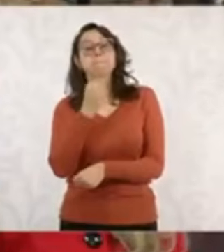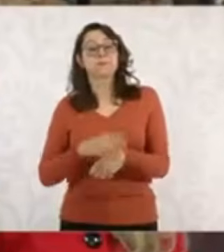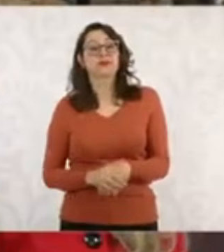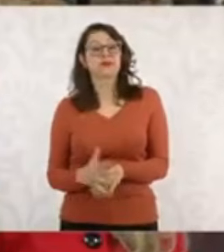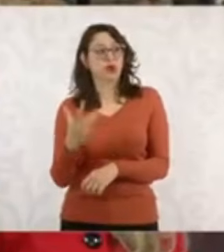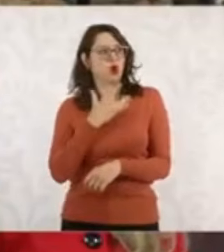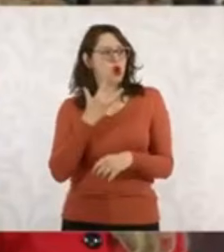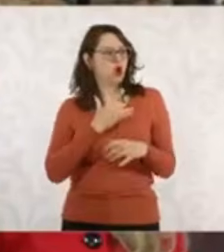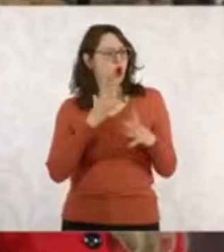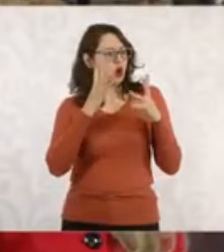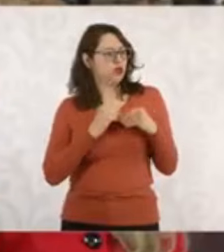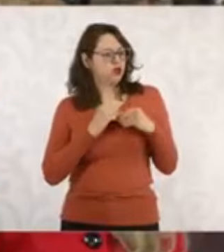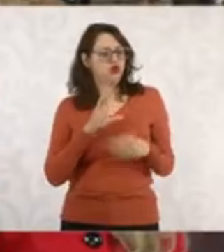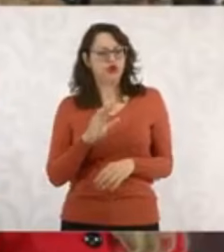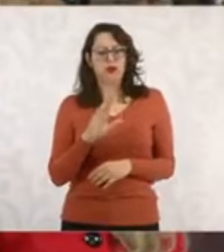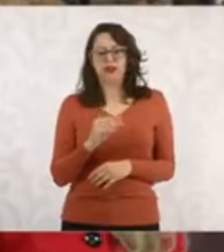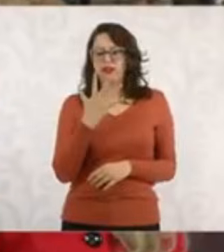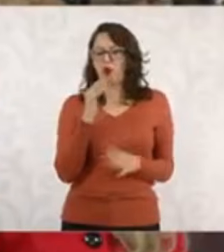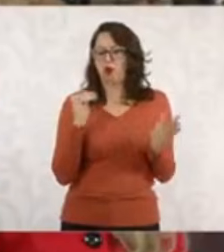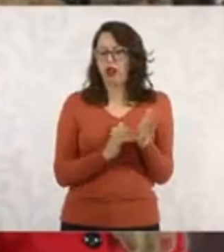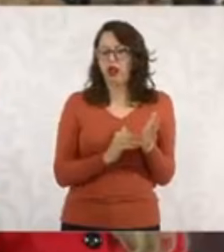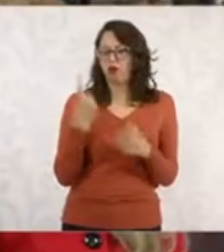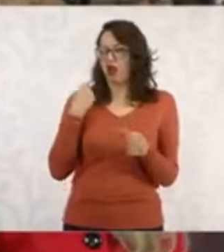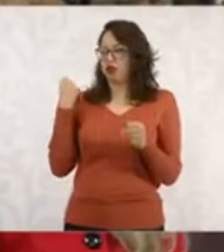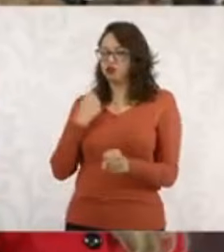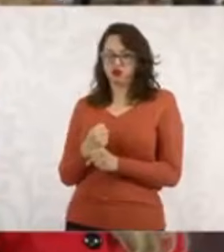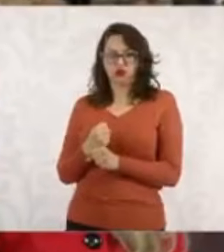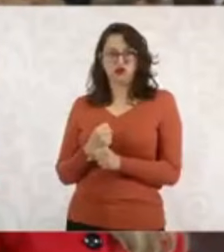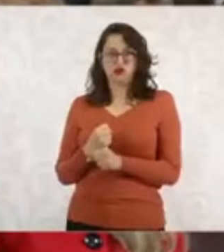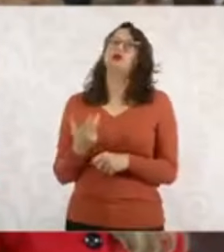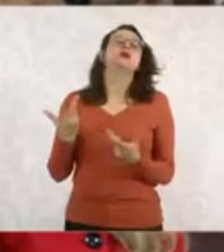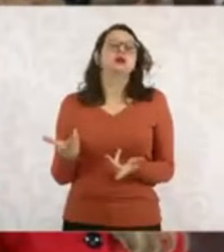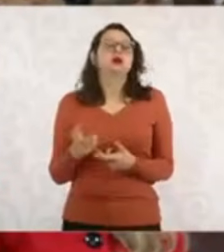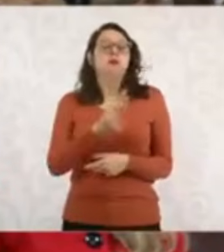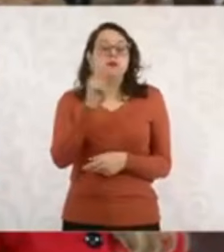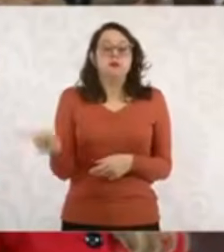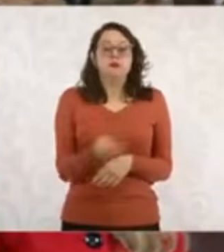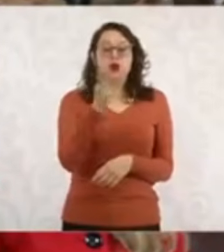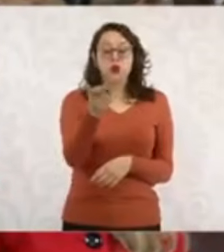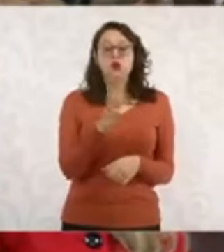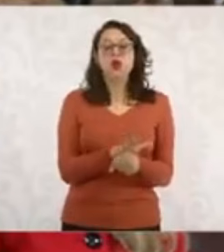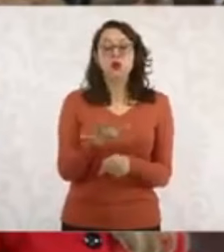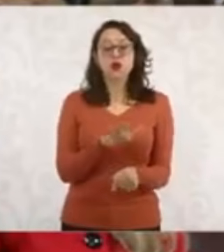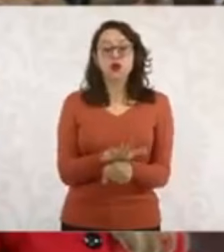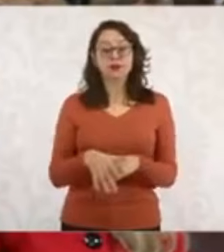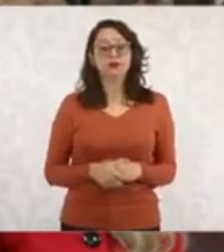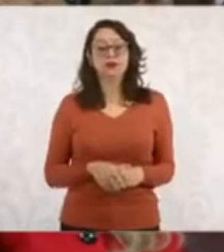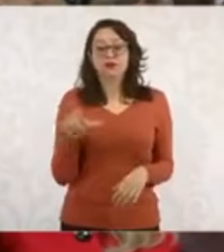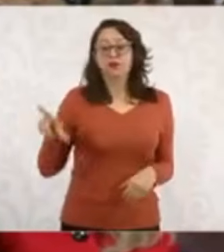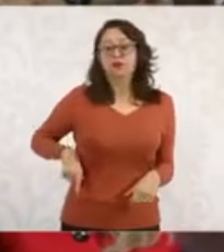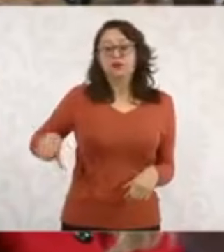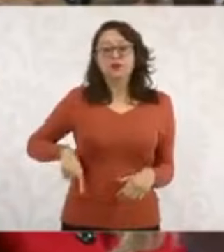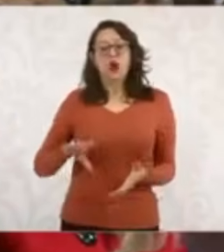fue de 95,000. Entonces, la pregunta viene porque toda esta inversión que se